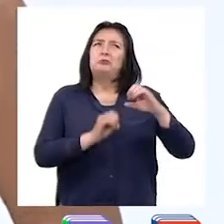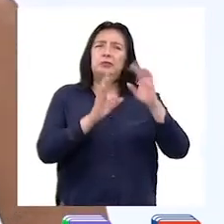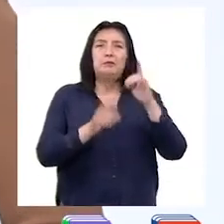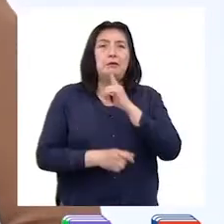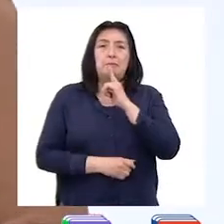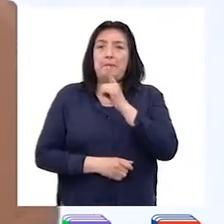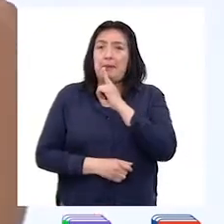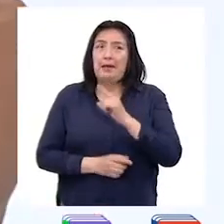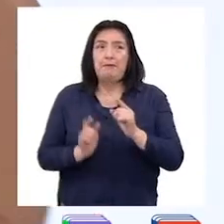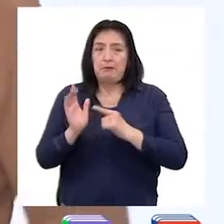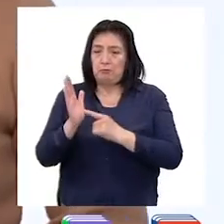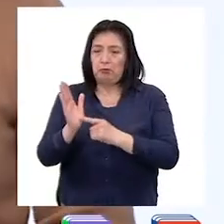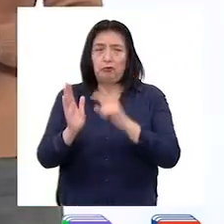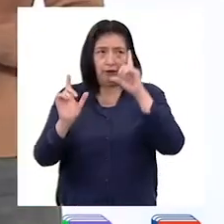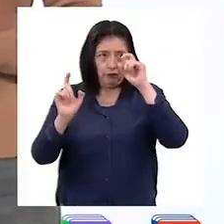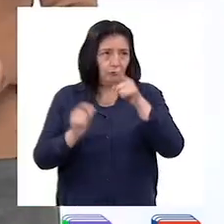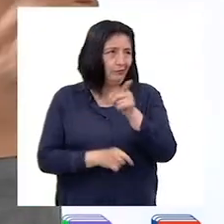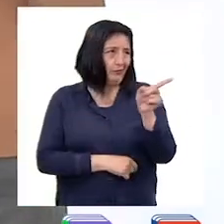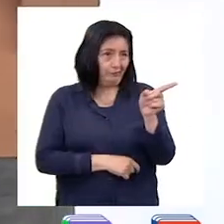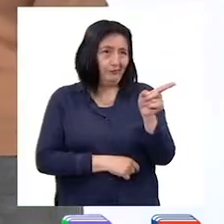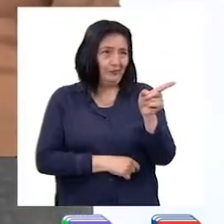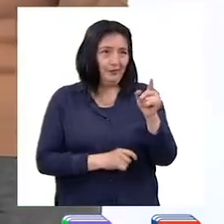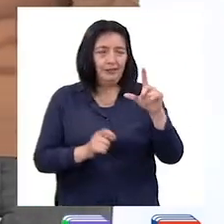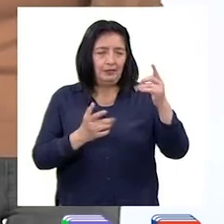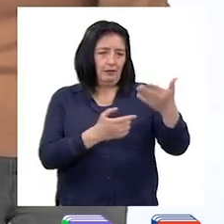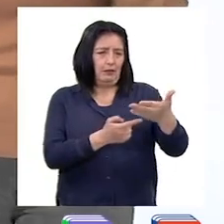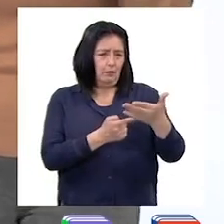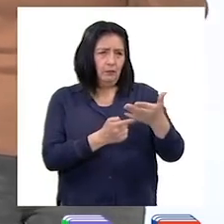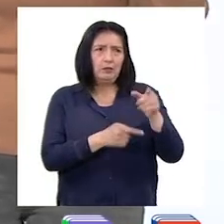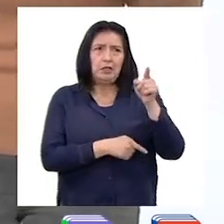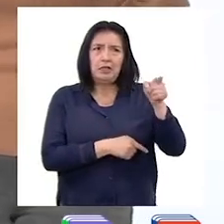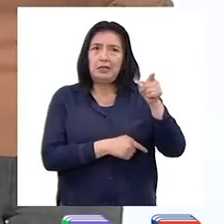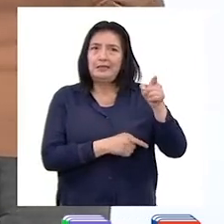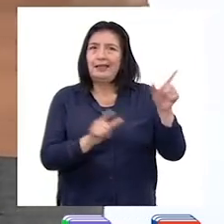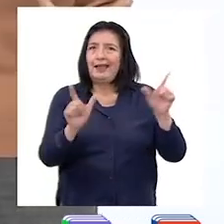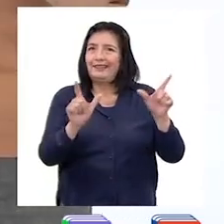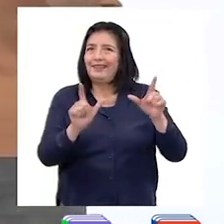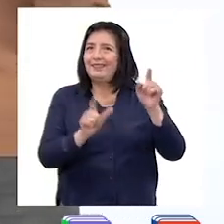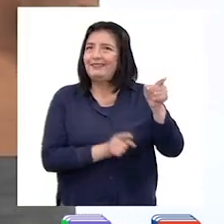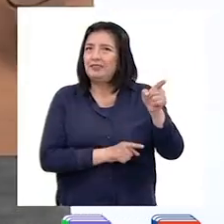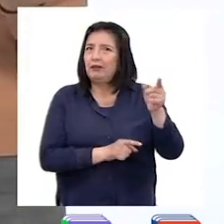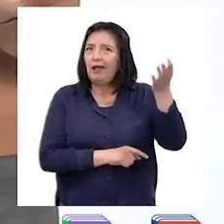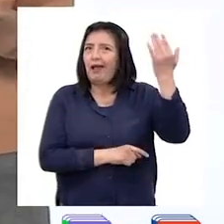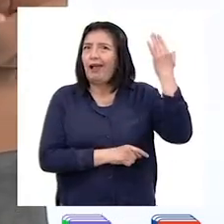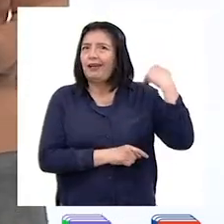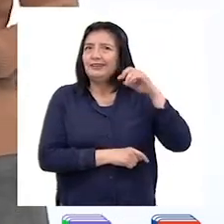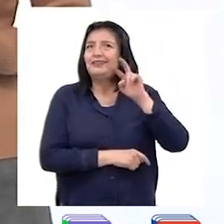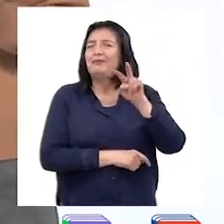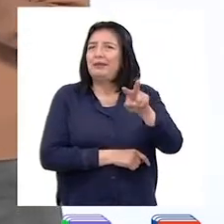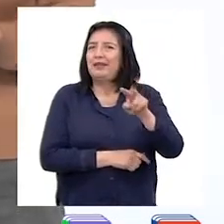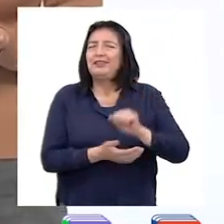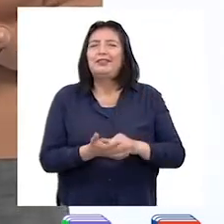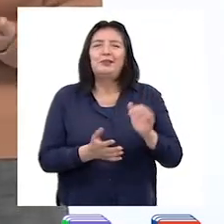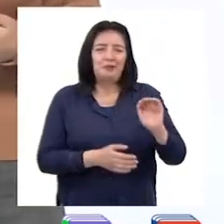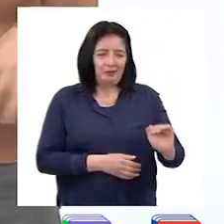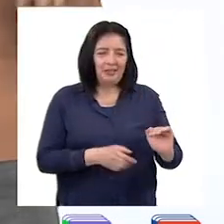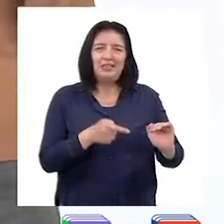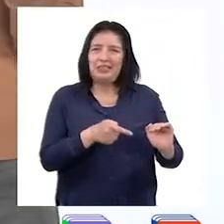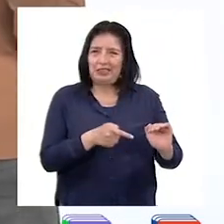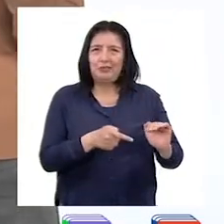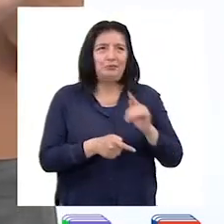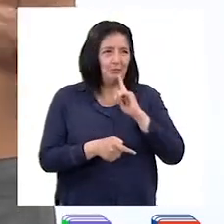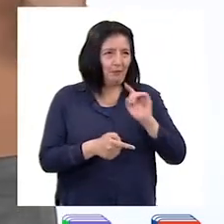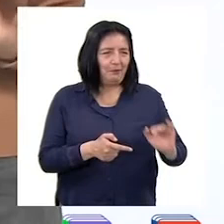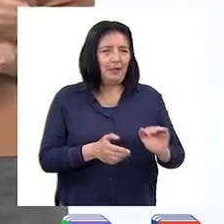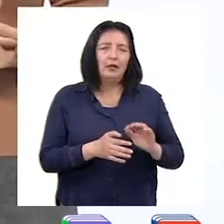me mostró una foto parecida a esta. Me contó que esa era la tele en la que veía sus programas favoritos cuando era chico.